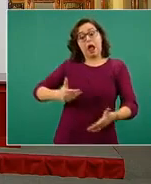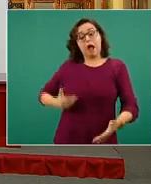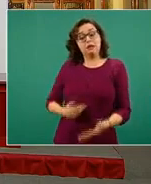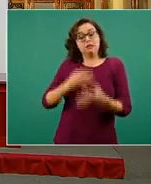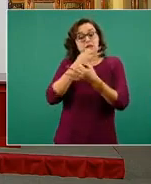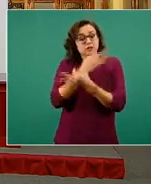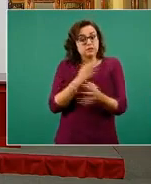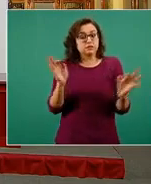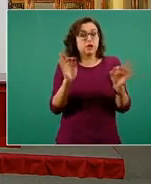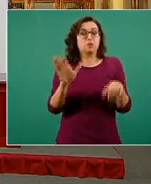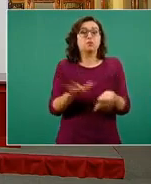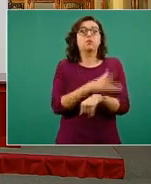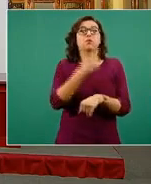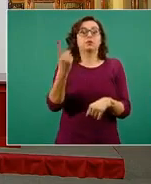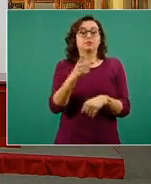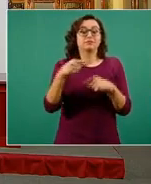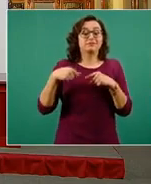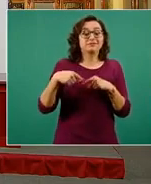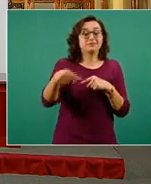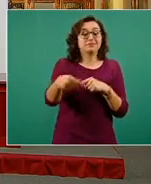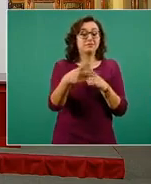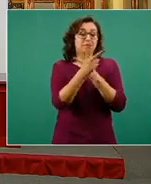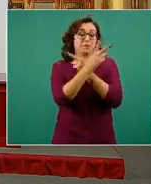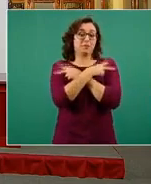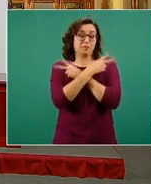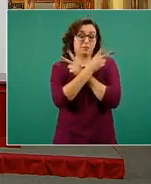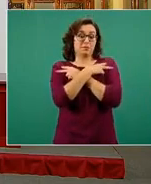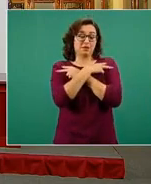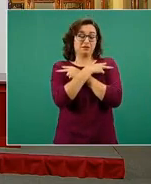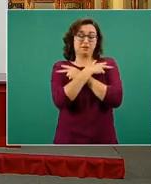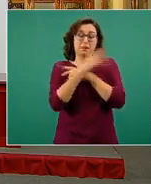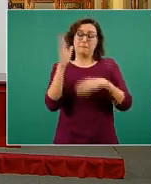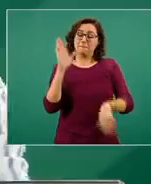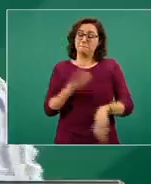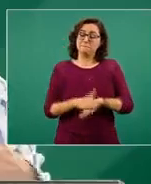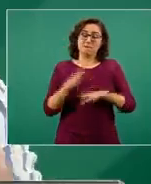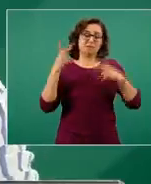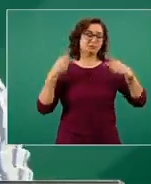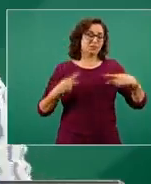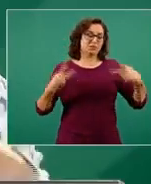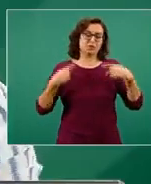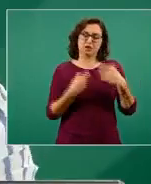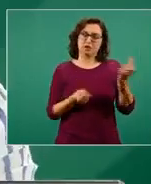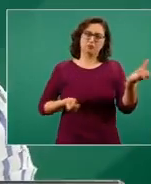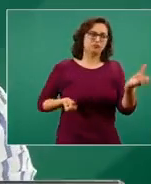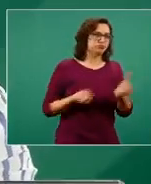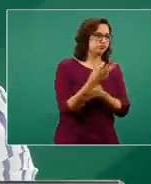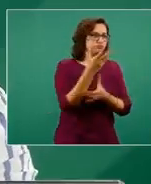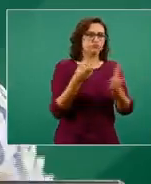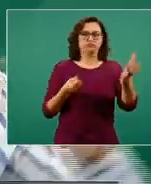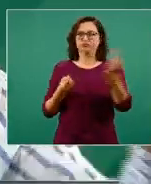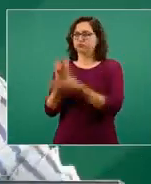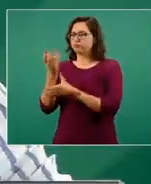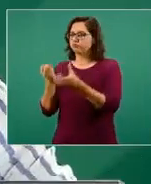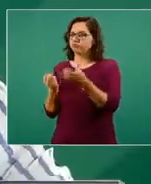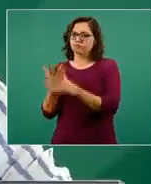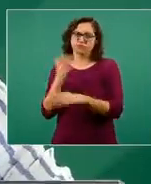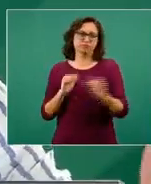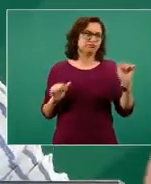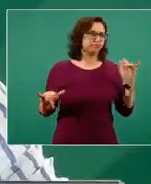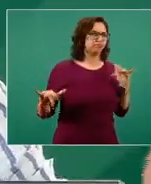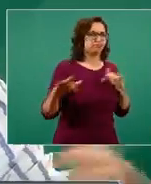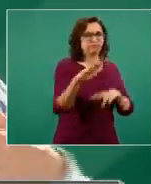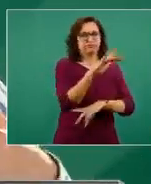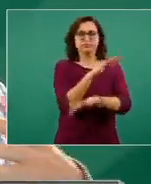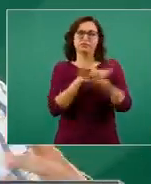de que la movilidad de las personas, esto lo abordará la doctora López Arellano, de las personas fuera de su localidad y hacia otros